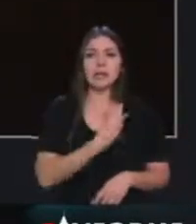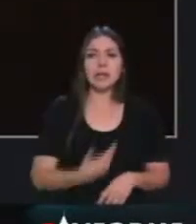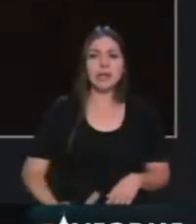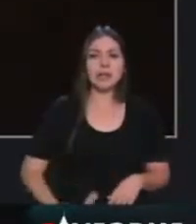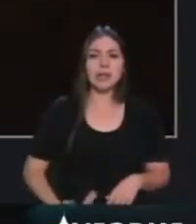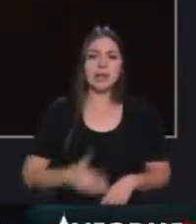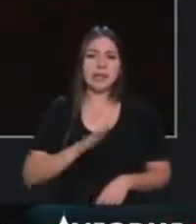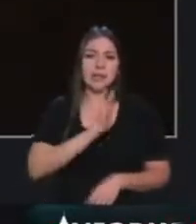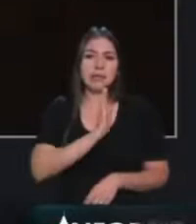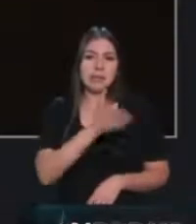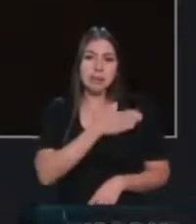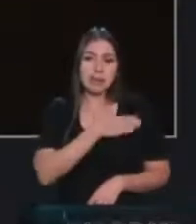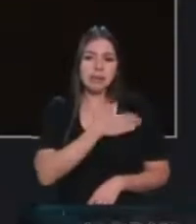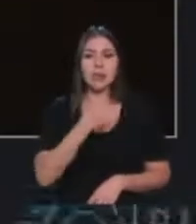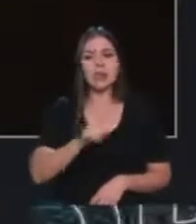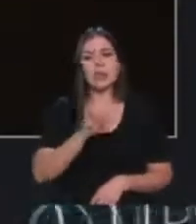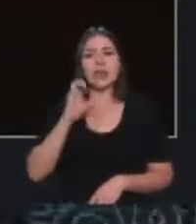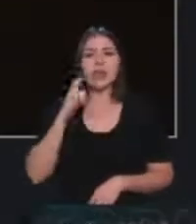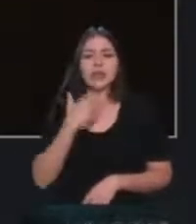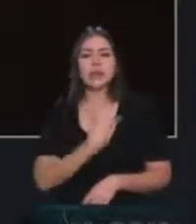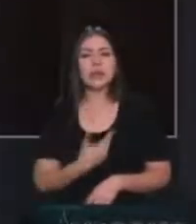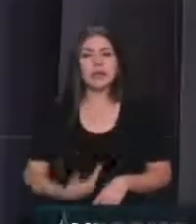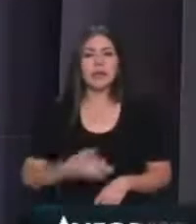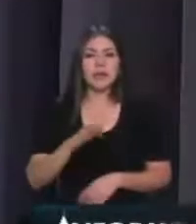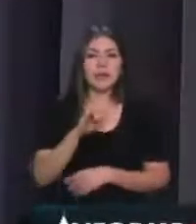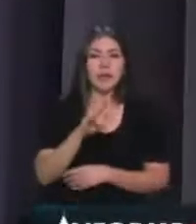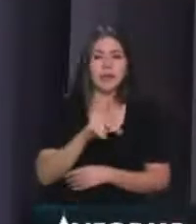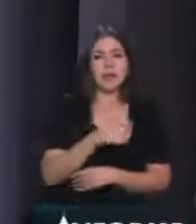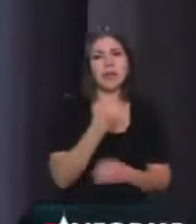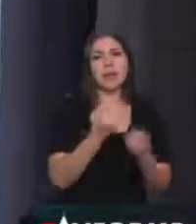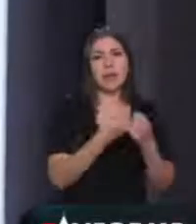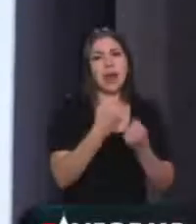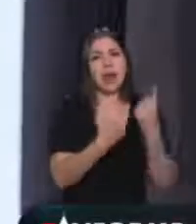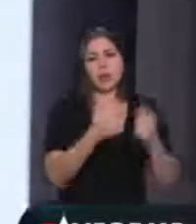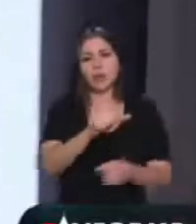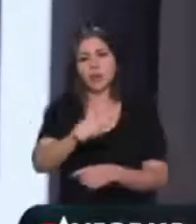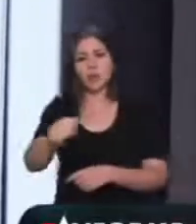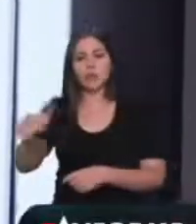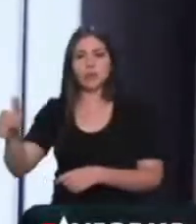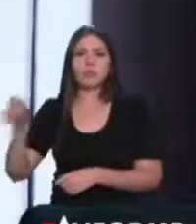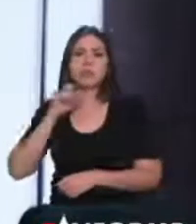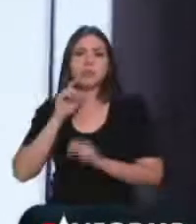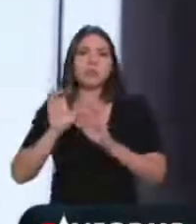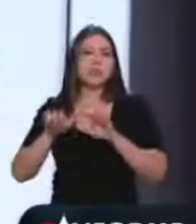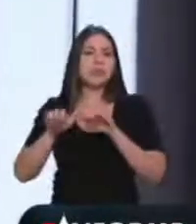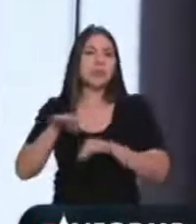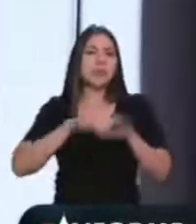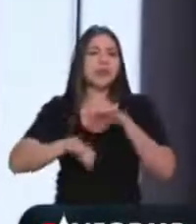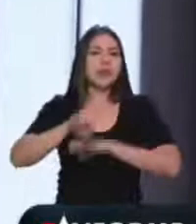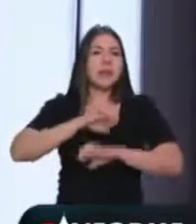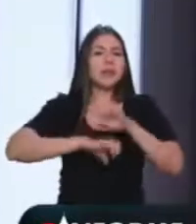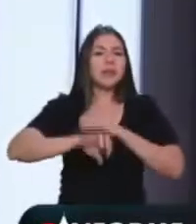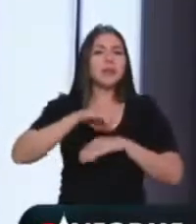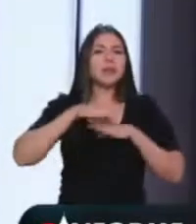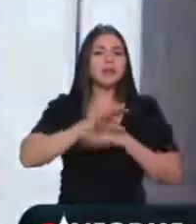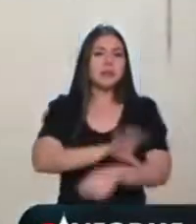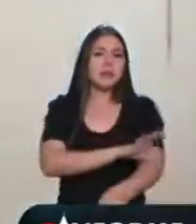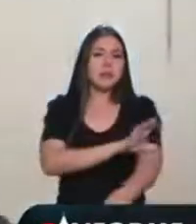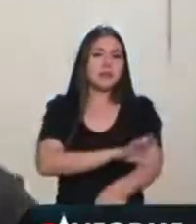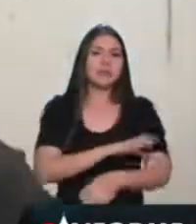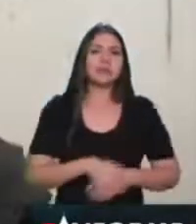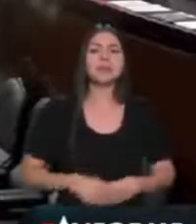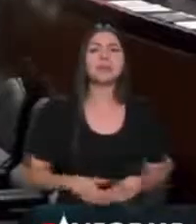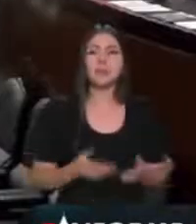el expresidente Felipe González, además de otros. Bueno, y sobre este tema y a propósito de señalamientos en el sentido de que la